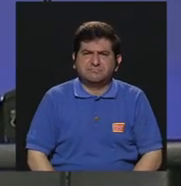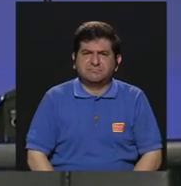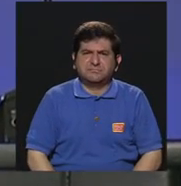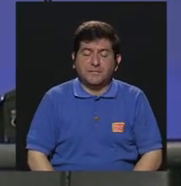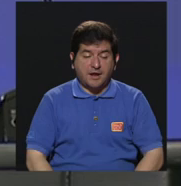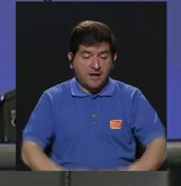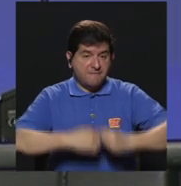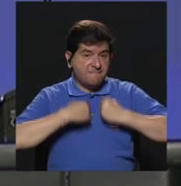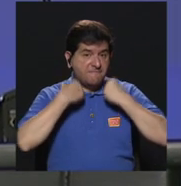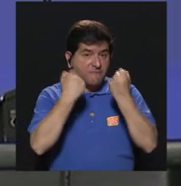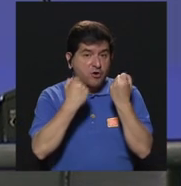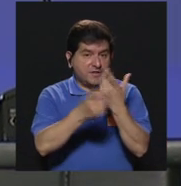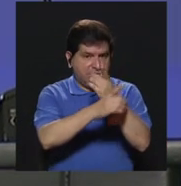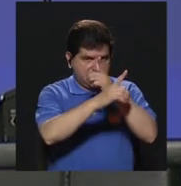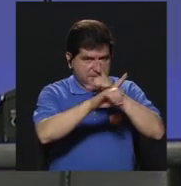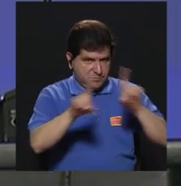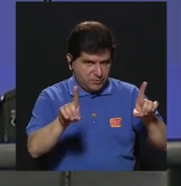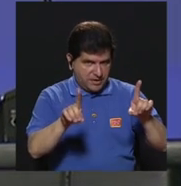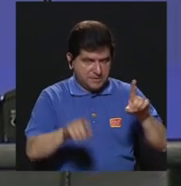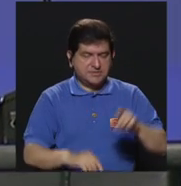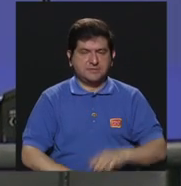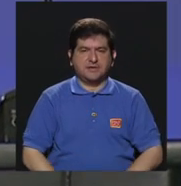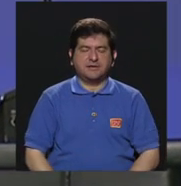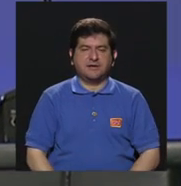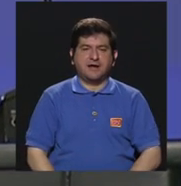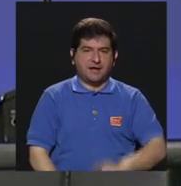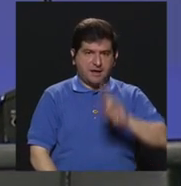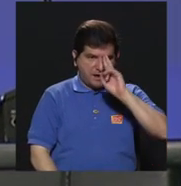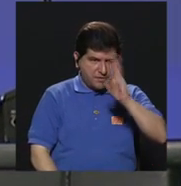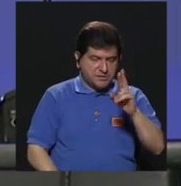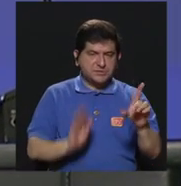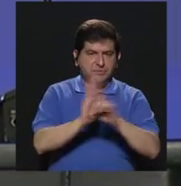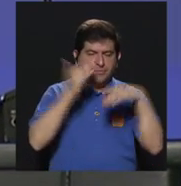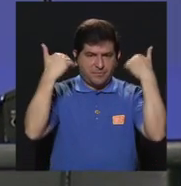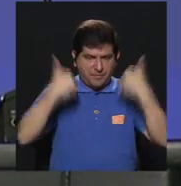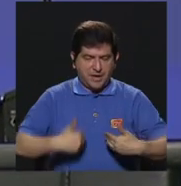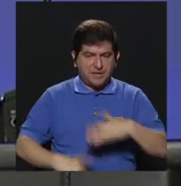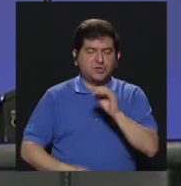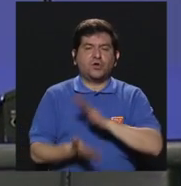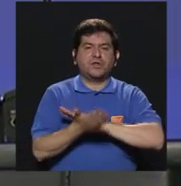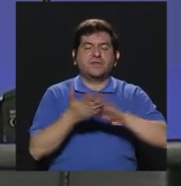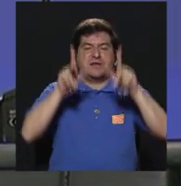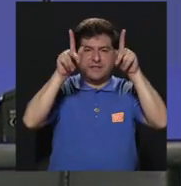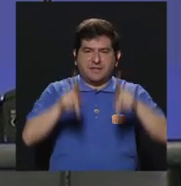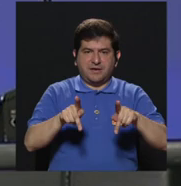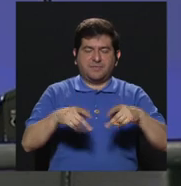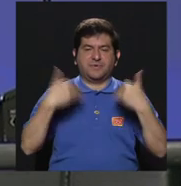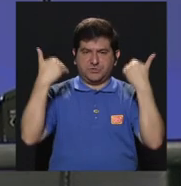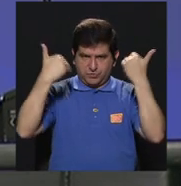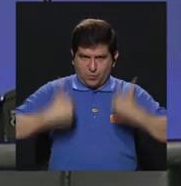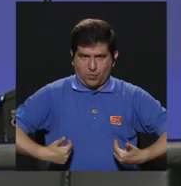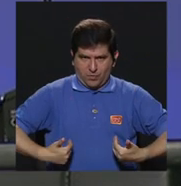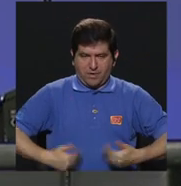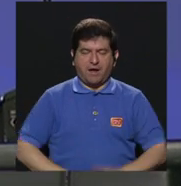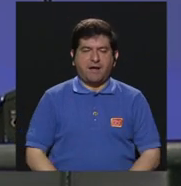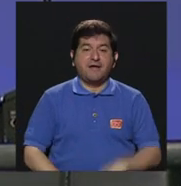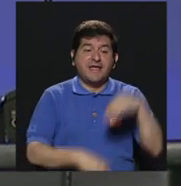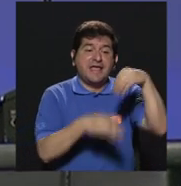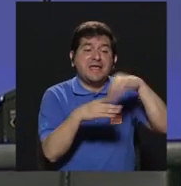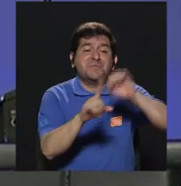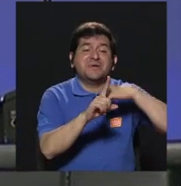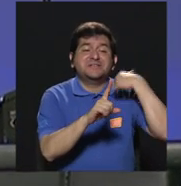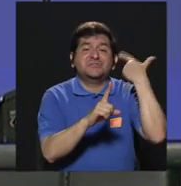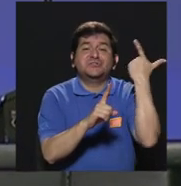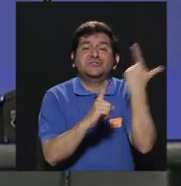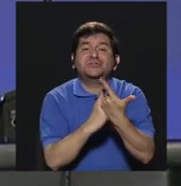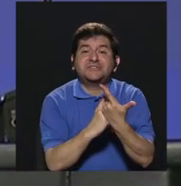Al fortalecimiento de la democracia, al respeto de los derechos humanos y a la dignidad de la persona humana, a la inversión